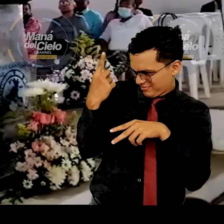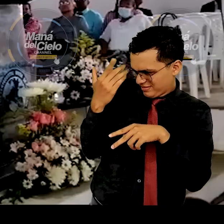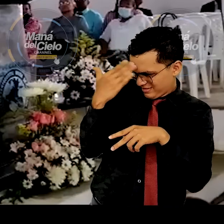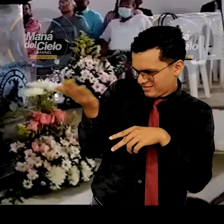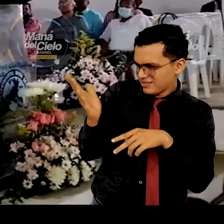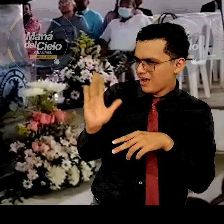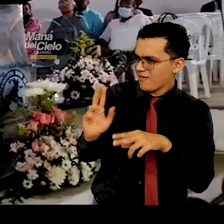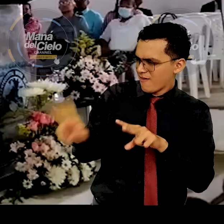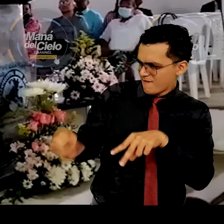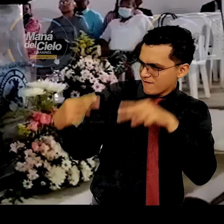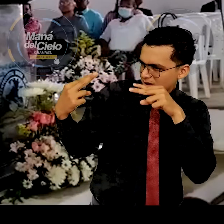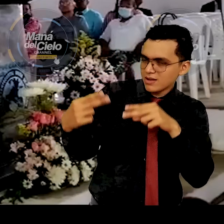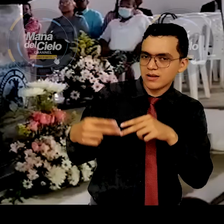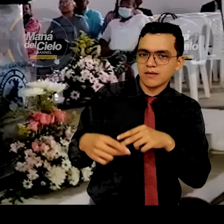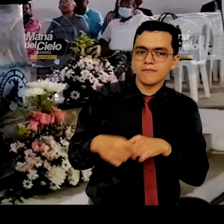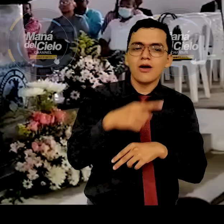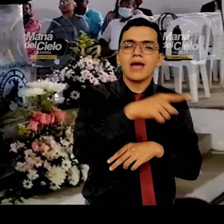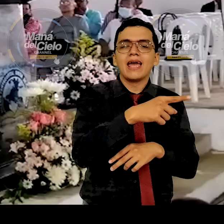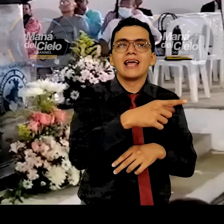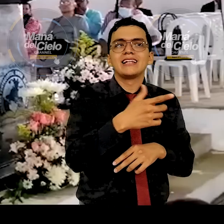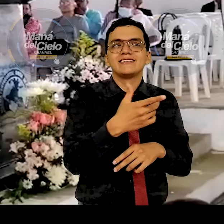¿Verdad? Es el natural.